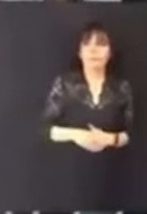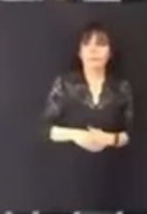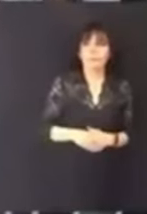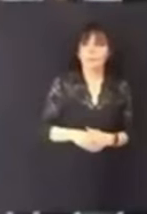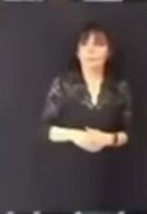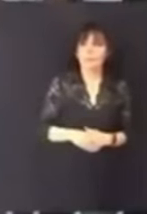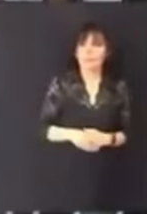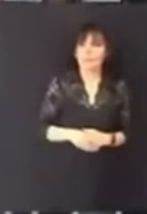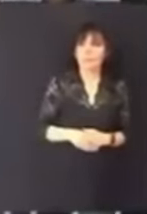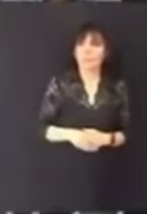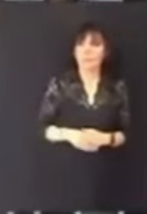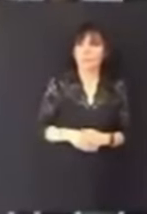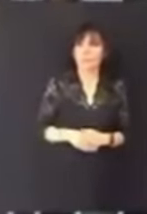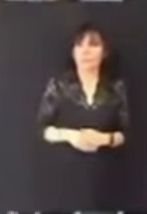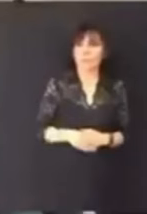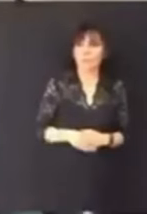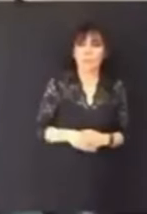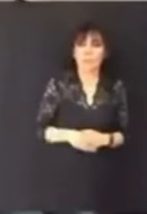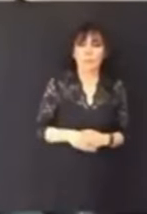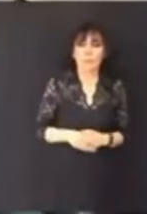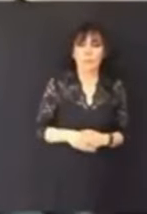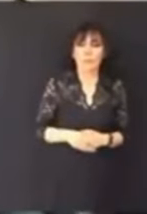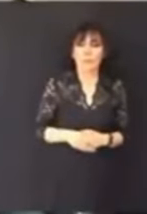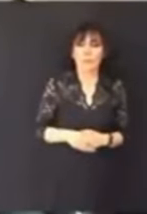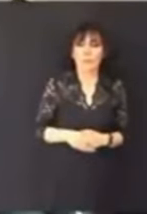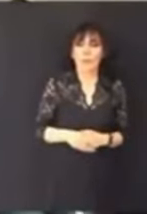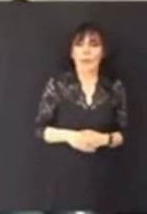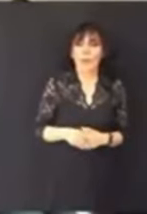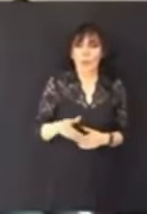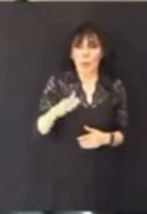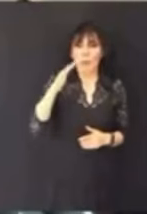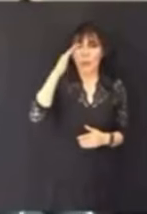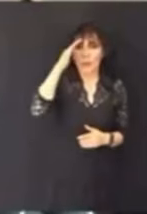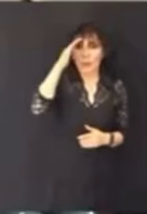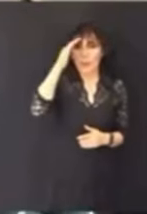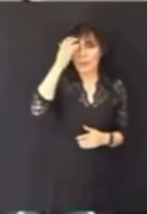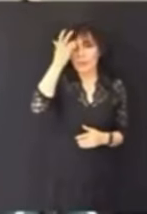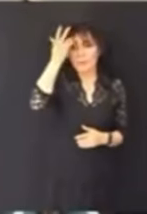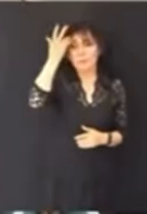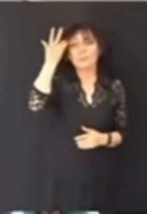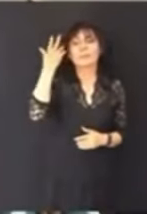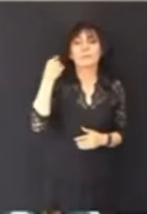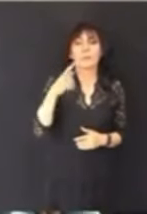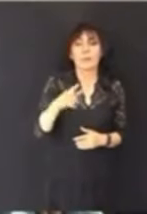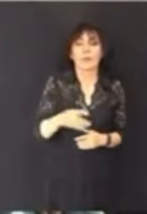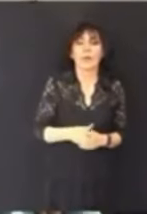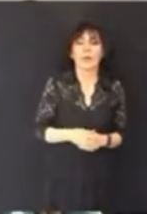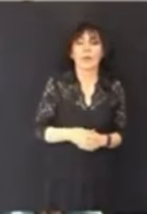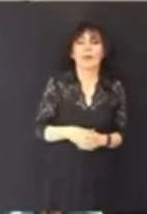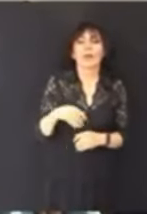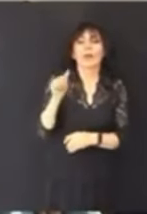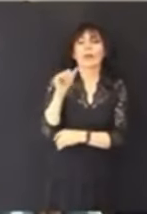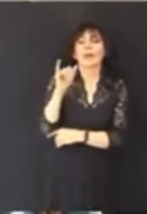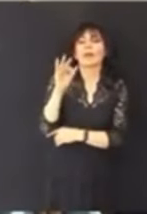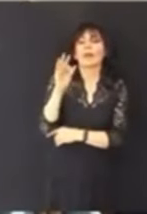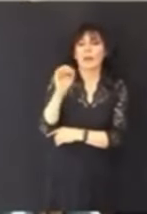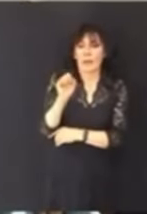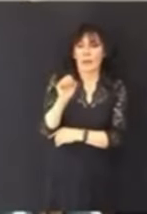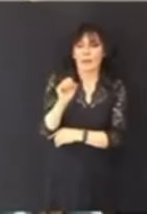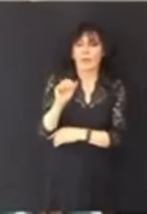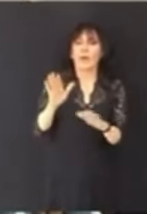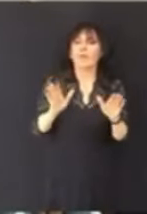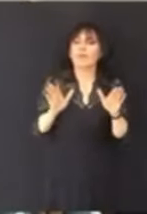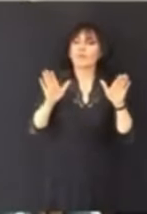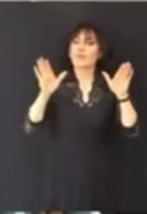Porque no sé si saben, pero el AIFA, además de ser un aeropuerto de